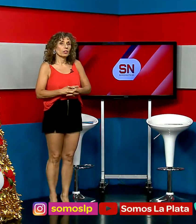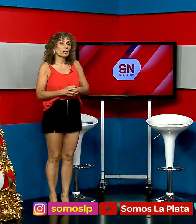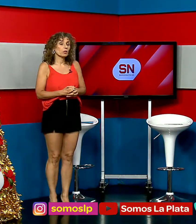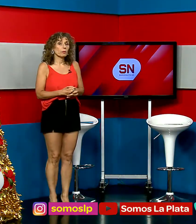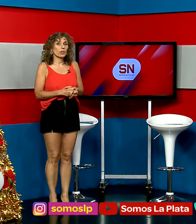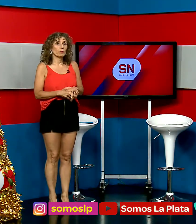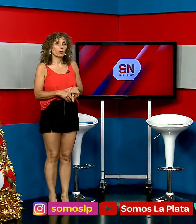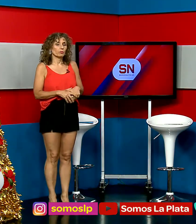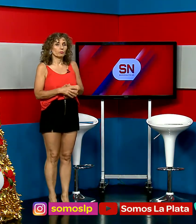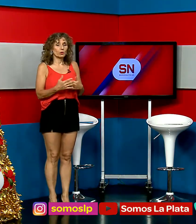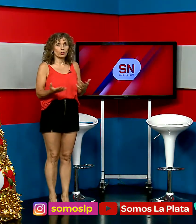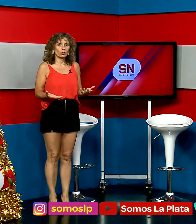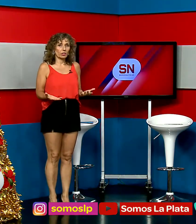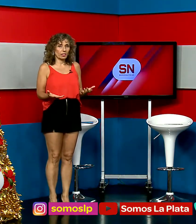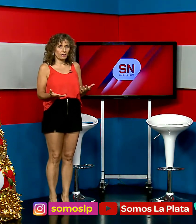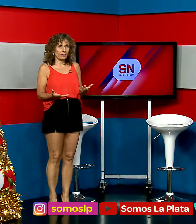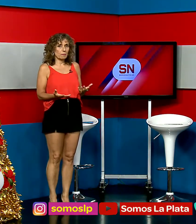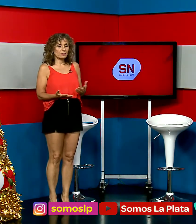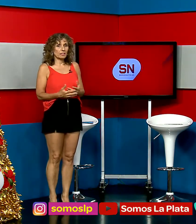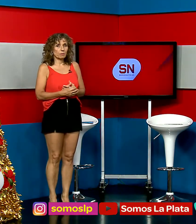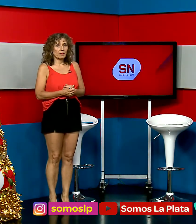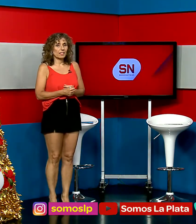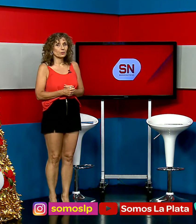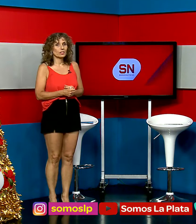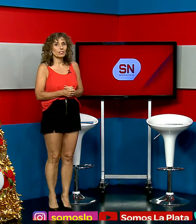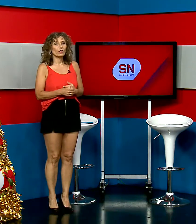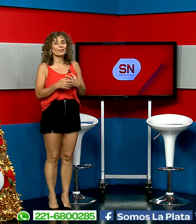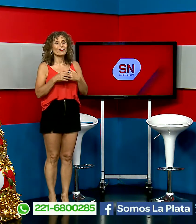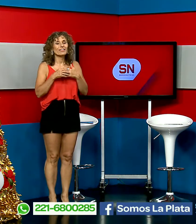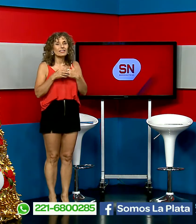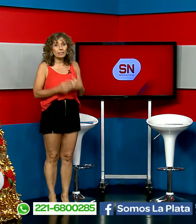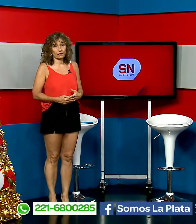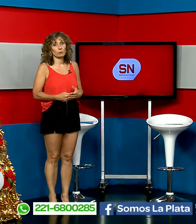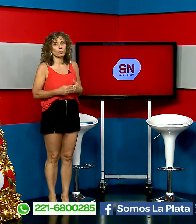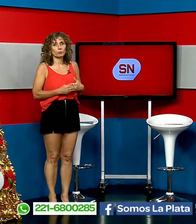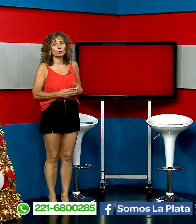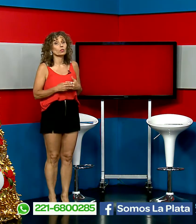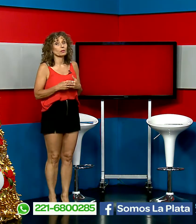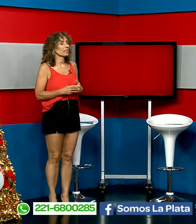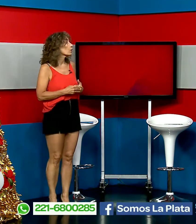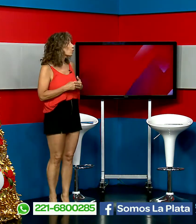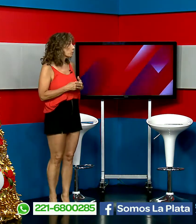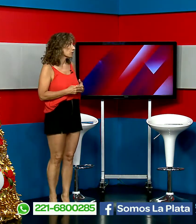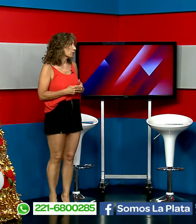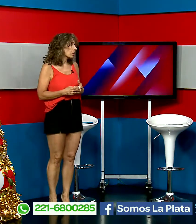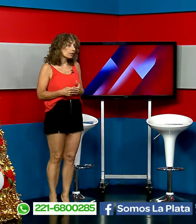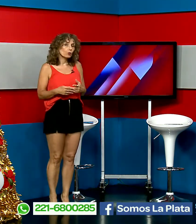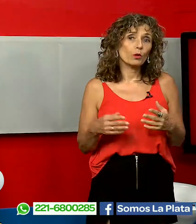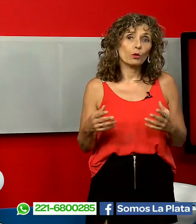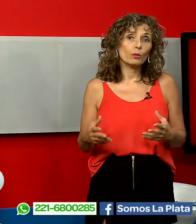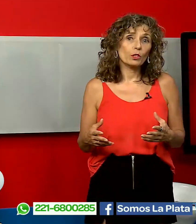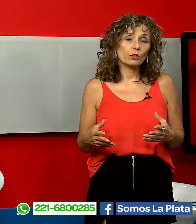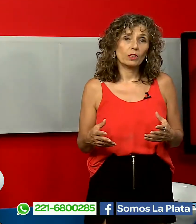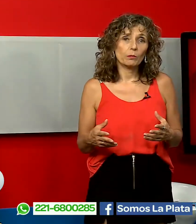Bueno, era muy esperado por muchos sectores que realmente pasaron un año dificilísimo desde el punto de vista económico.